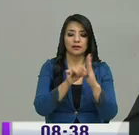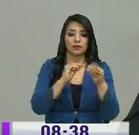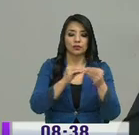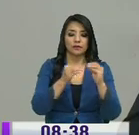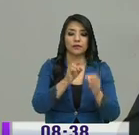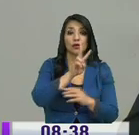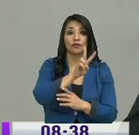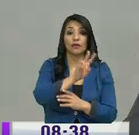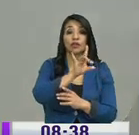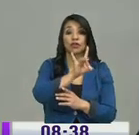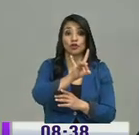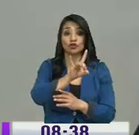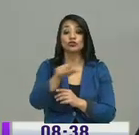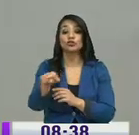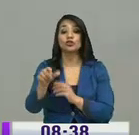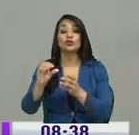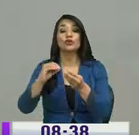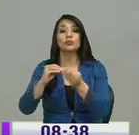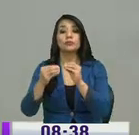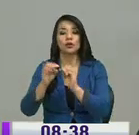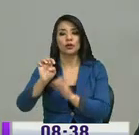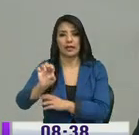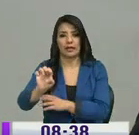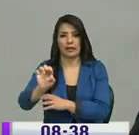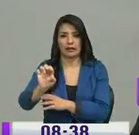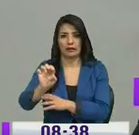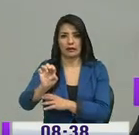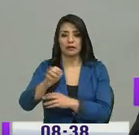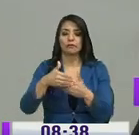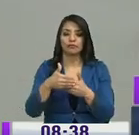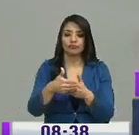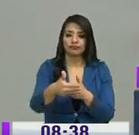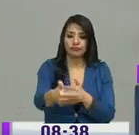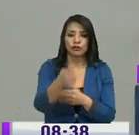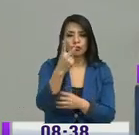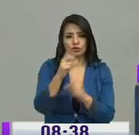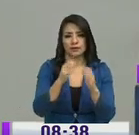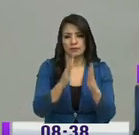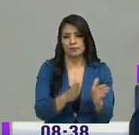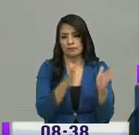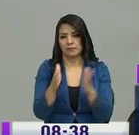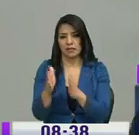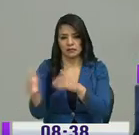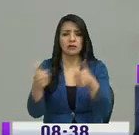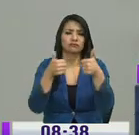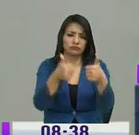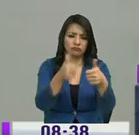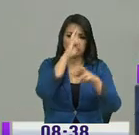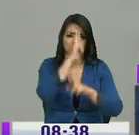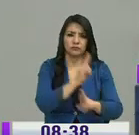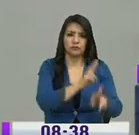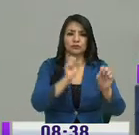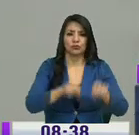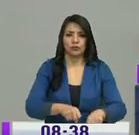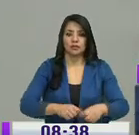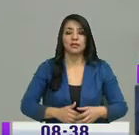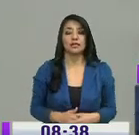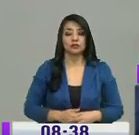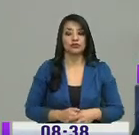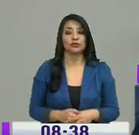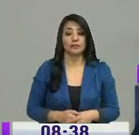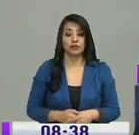28 de la LOSEP, es decir, en el primer caso, en sus periodos, sus dos periodos asambleístas, fue procedente y correcto el